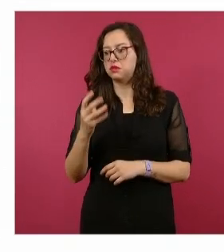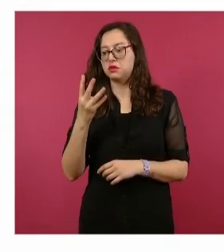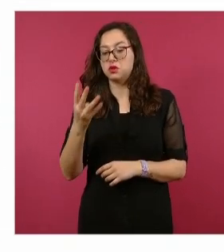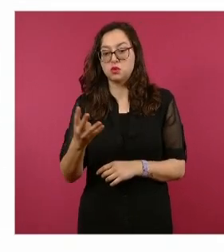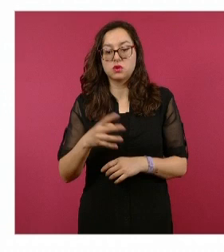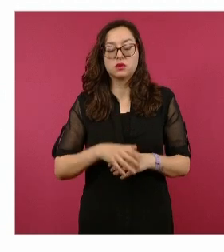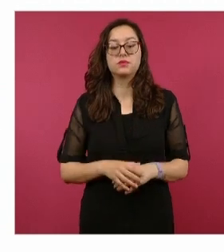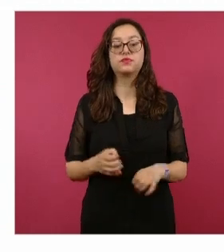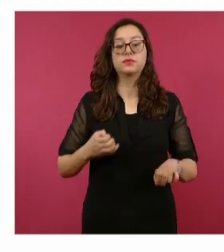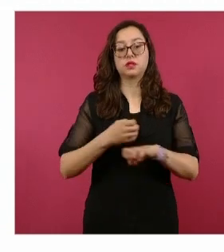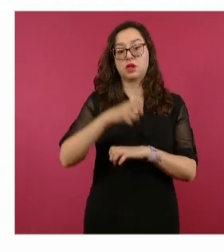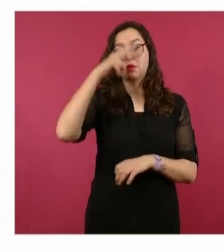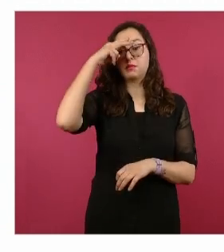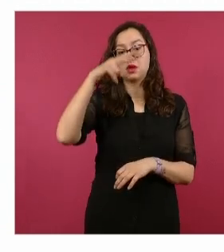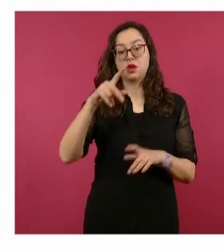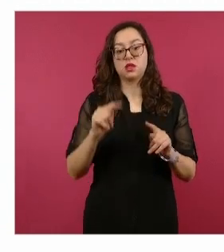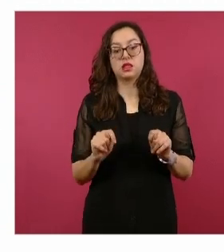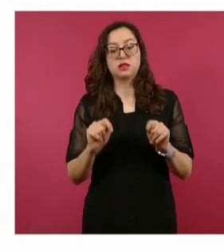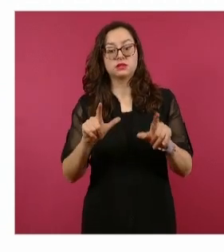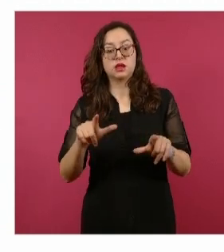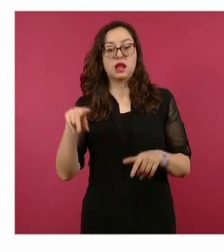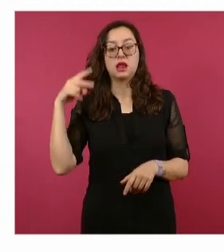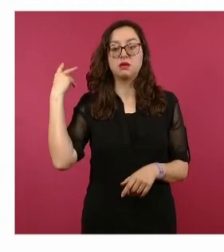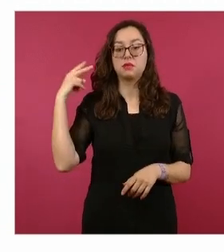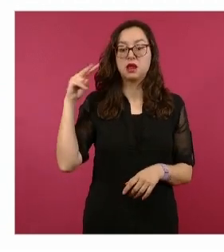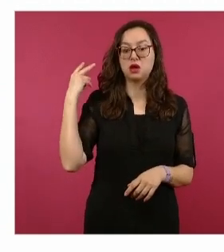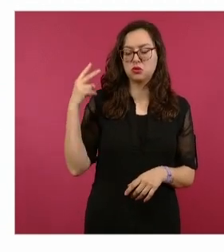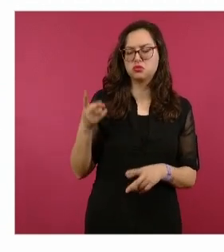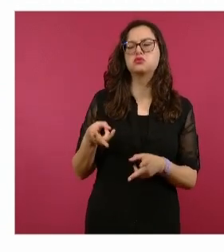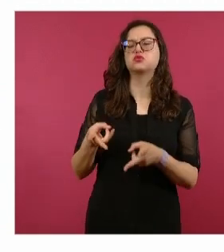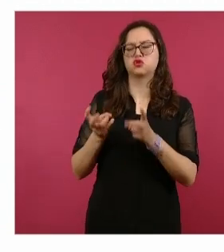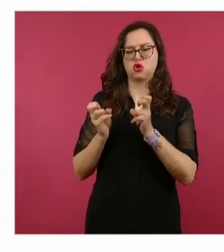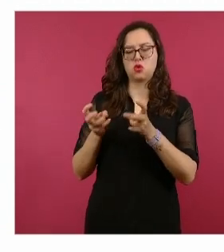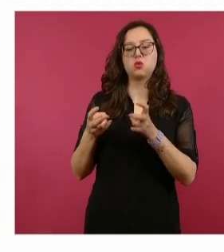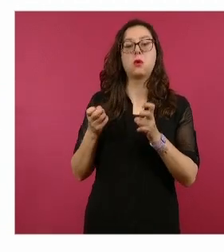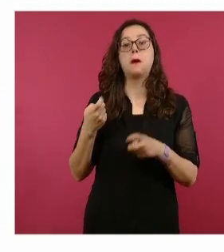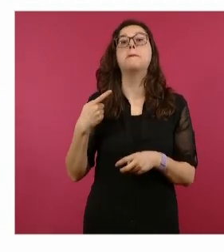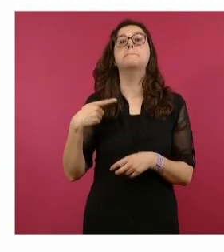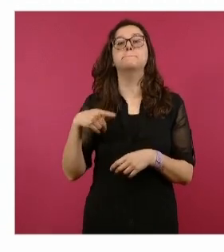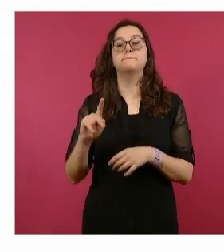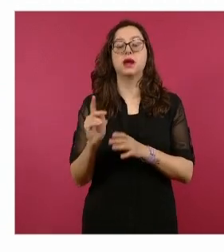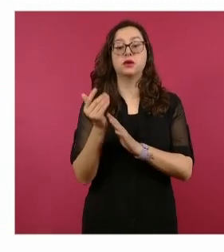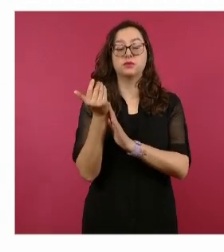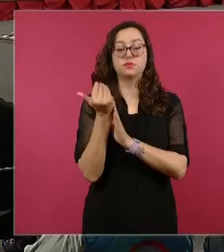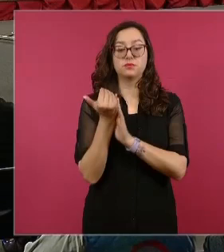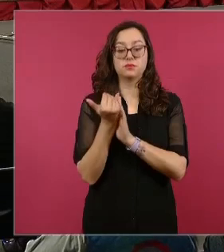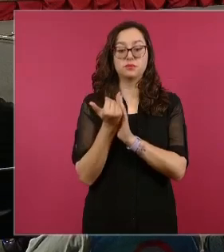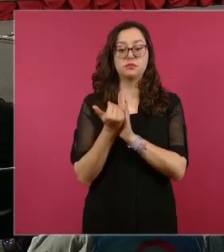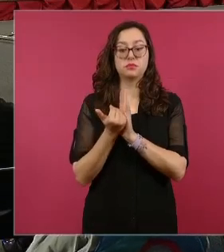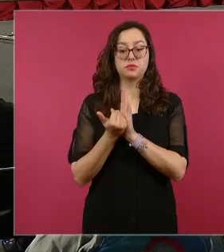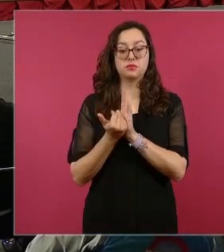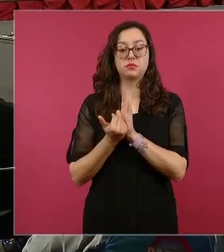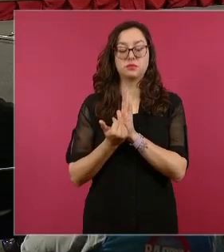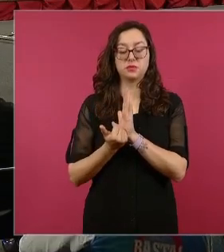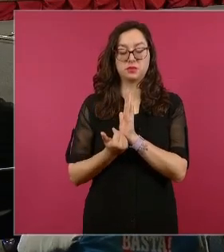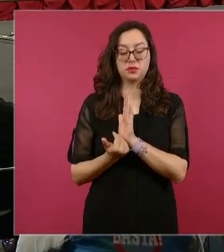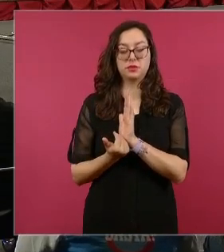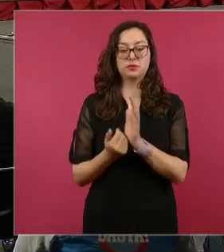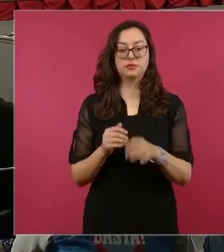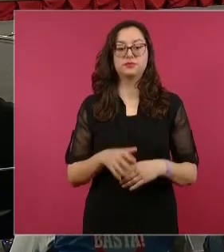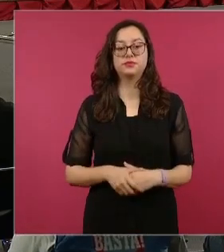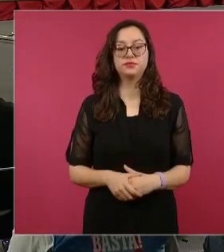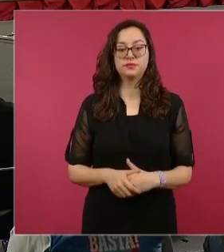los estados de México, Tlaxcala y Veracruz se mantiene una tendencia a la baja, lo anterior según los datos del Secretariado Ejecutivo del Sistema Nacional de Seguridad